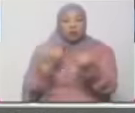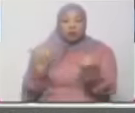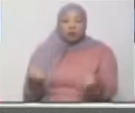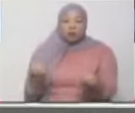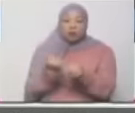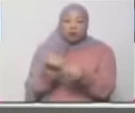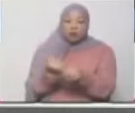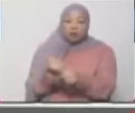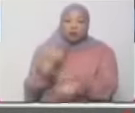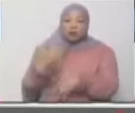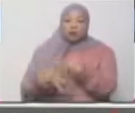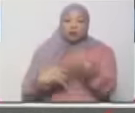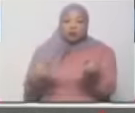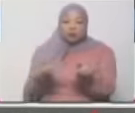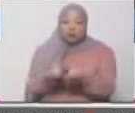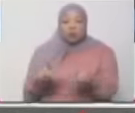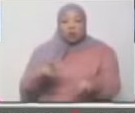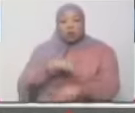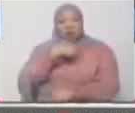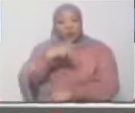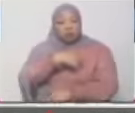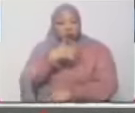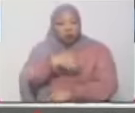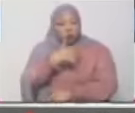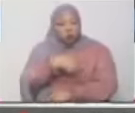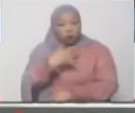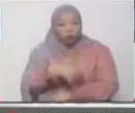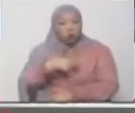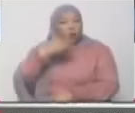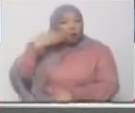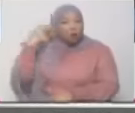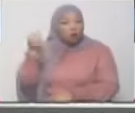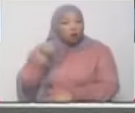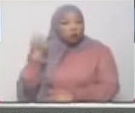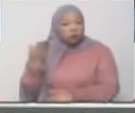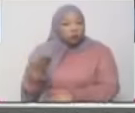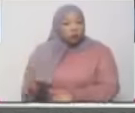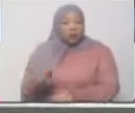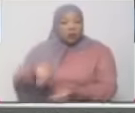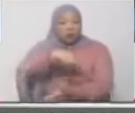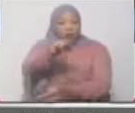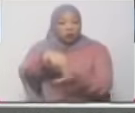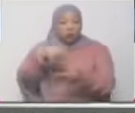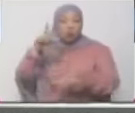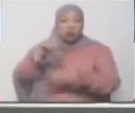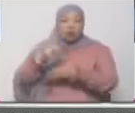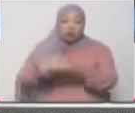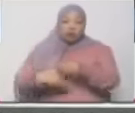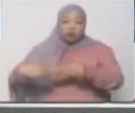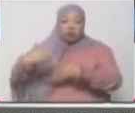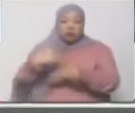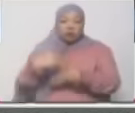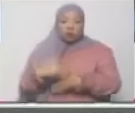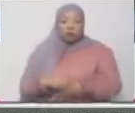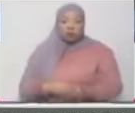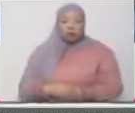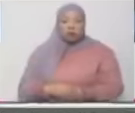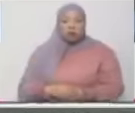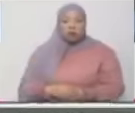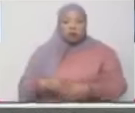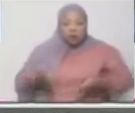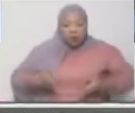llenar de emoción, de orgullo nacional latinoamericano, pudiéramos llamar. Nacieron